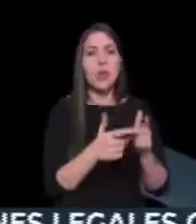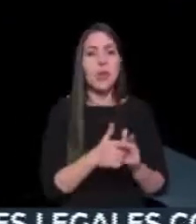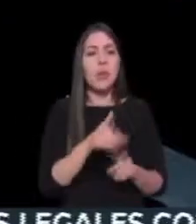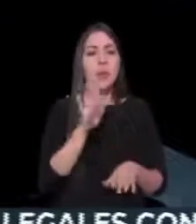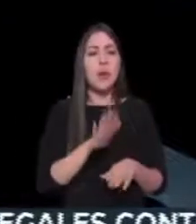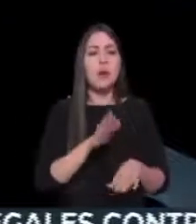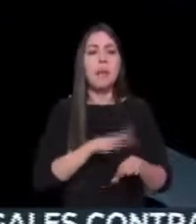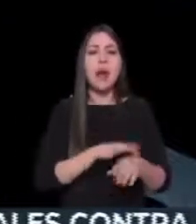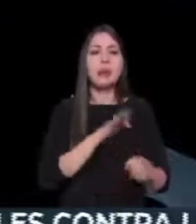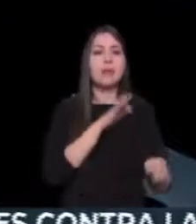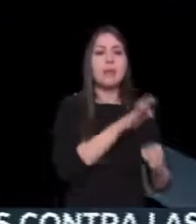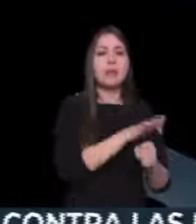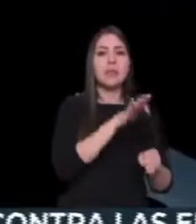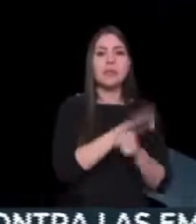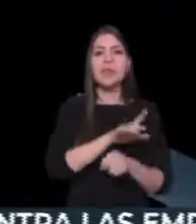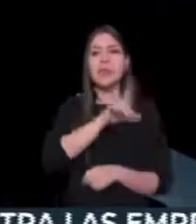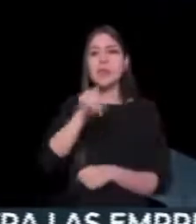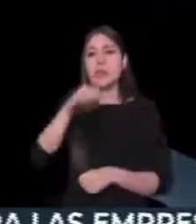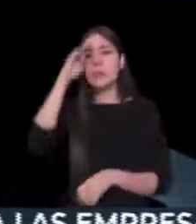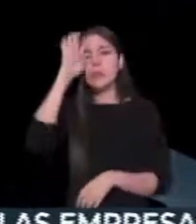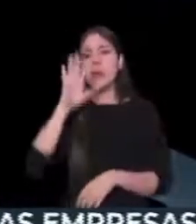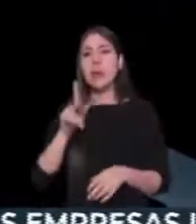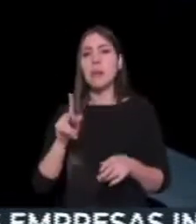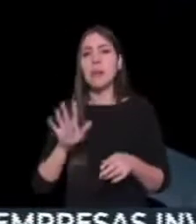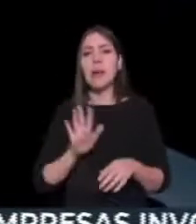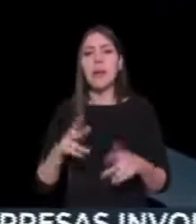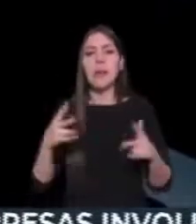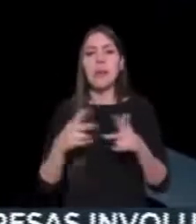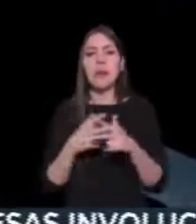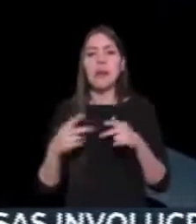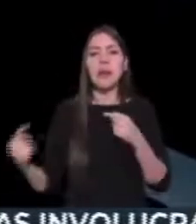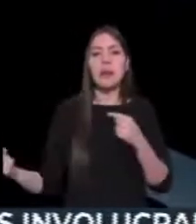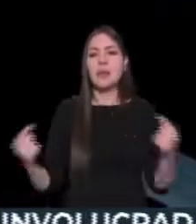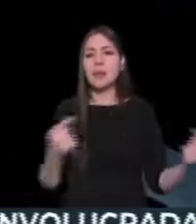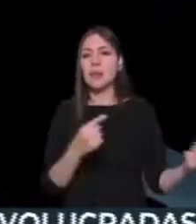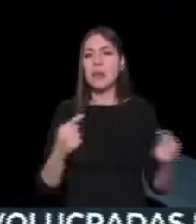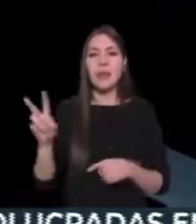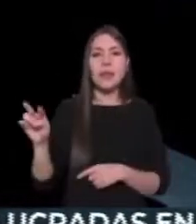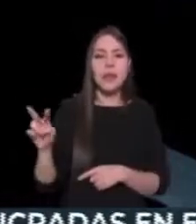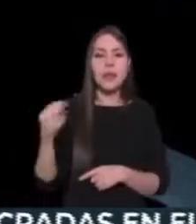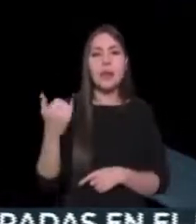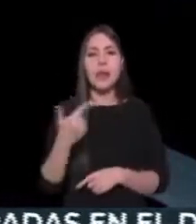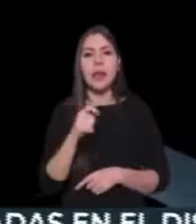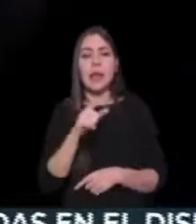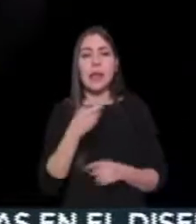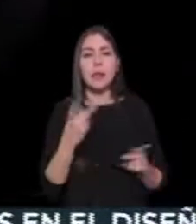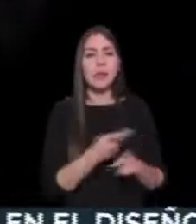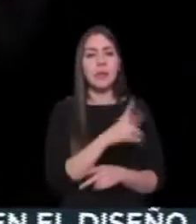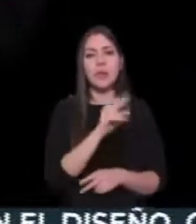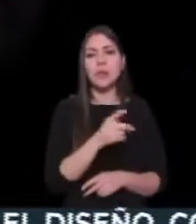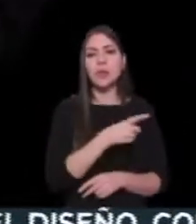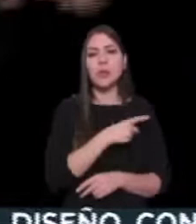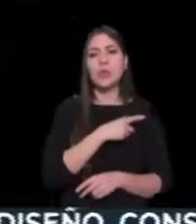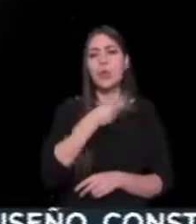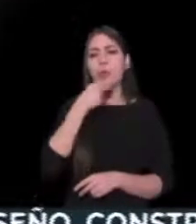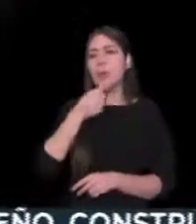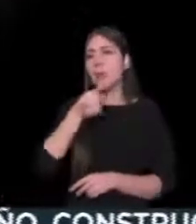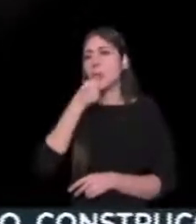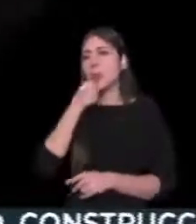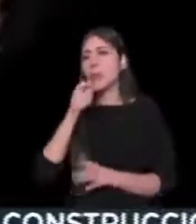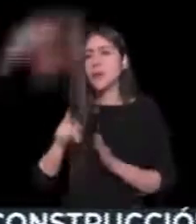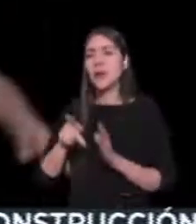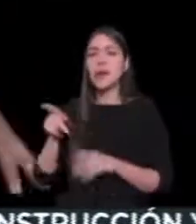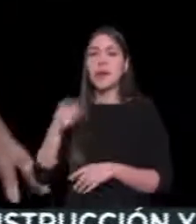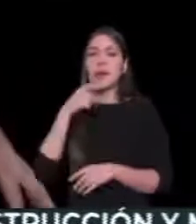y que parecía que había una pelea entre un medio de comunicación y el doctor Gatell, cosa que tampoco ocurrió, ¿no? Más bien era la opinión de un periodista que estaba